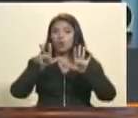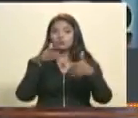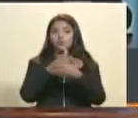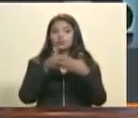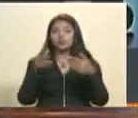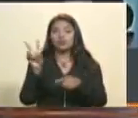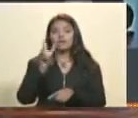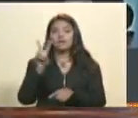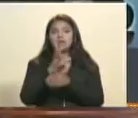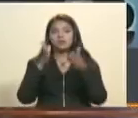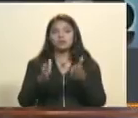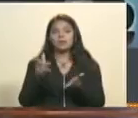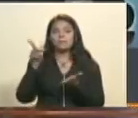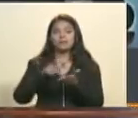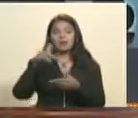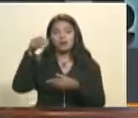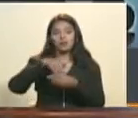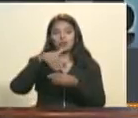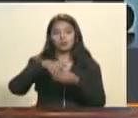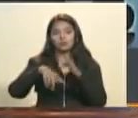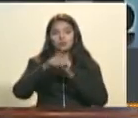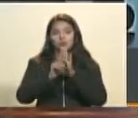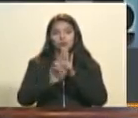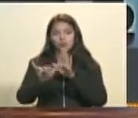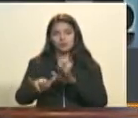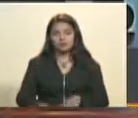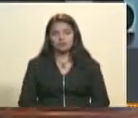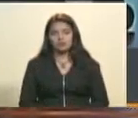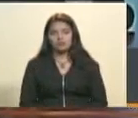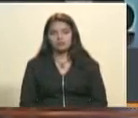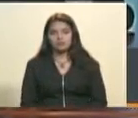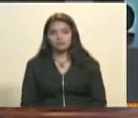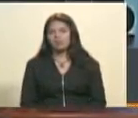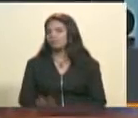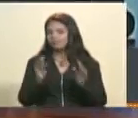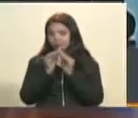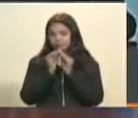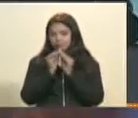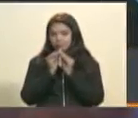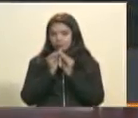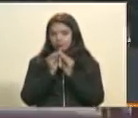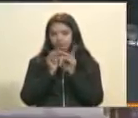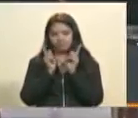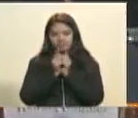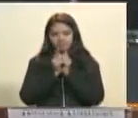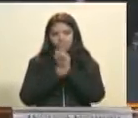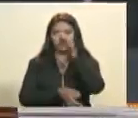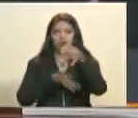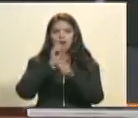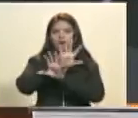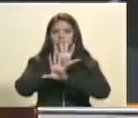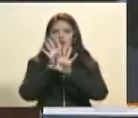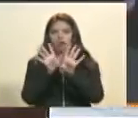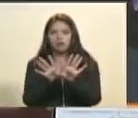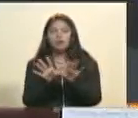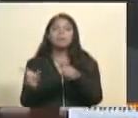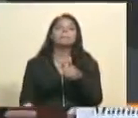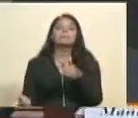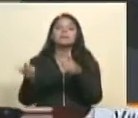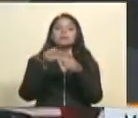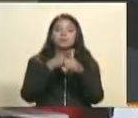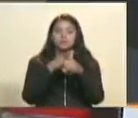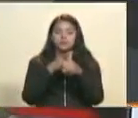se manifestaron en torno a la Asamblea Nacional Constituyente. Bueno, muy brevemente y de manera muy clara. En primer